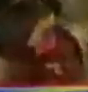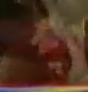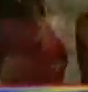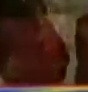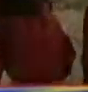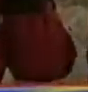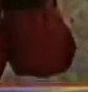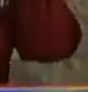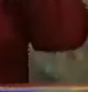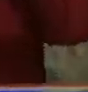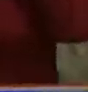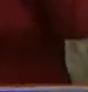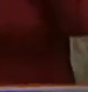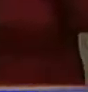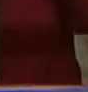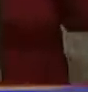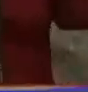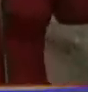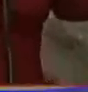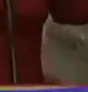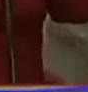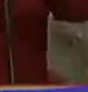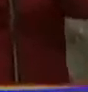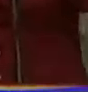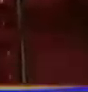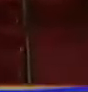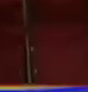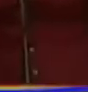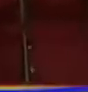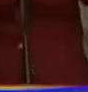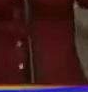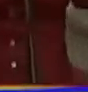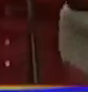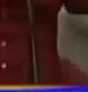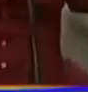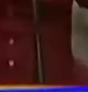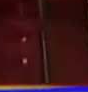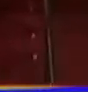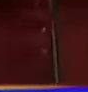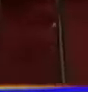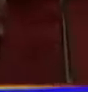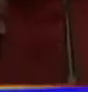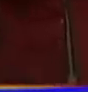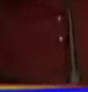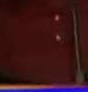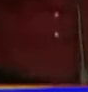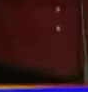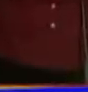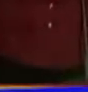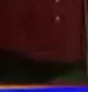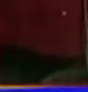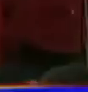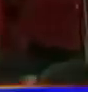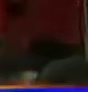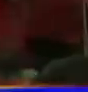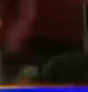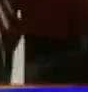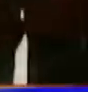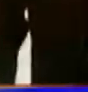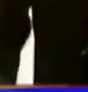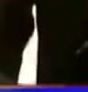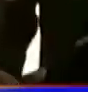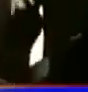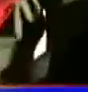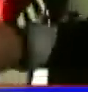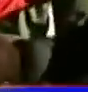hijo poderoso de la Caracas pantuana, el joven que realizó la gran